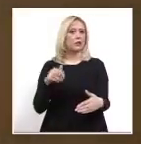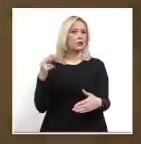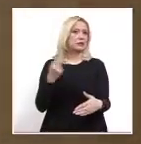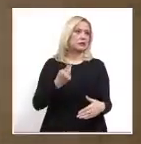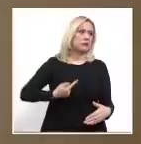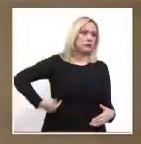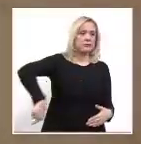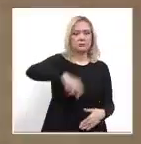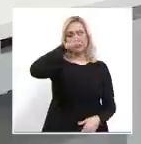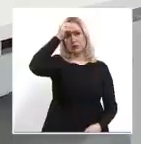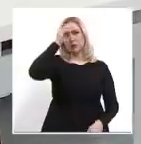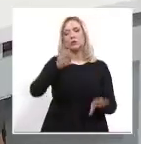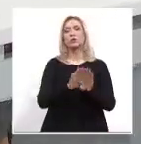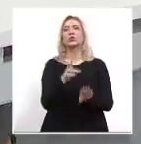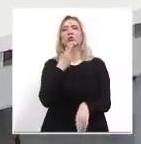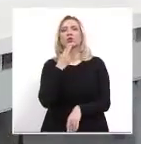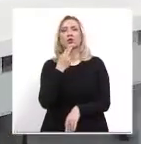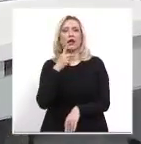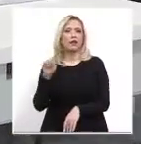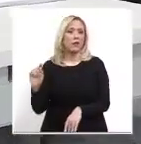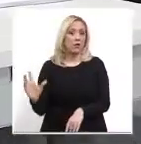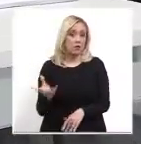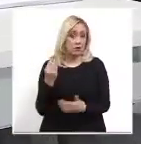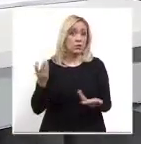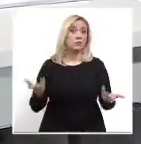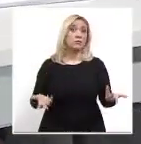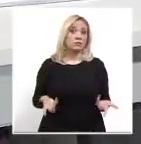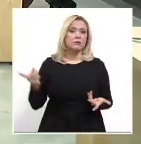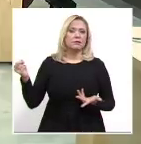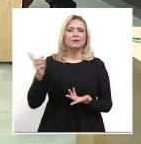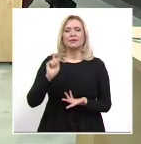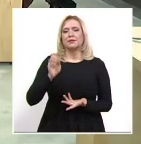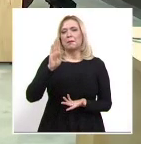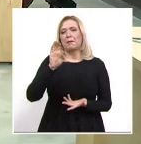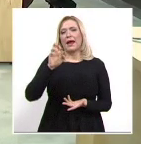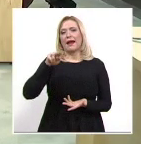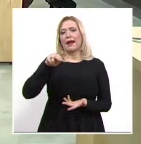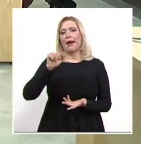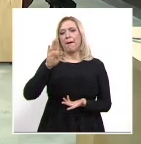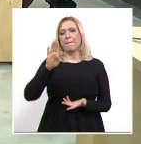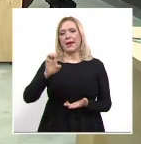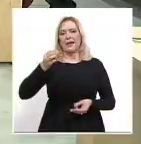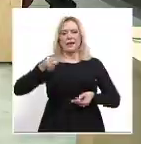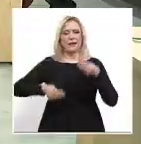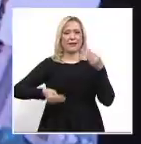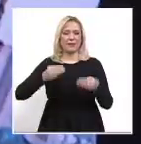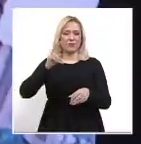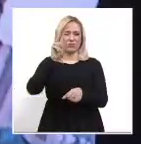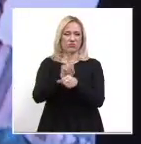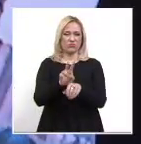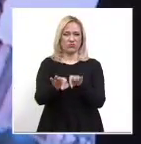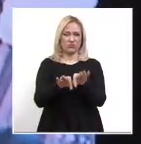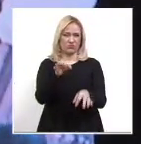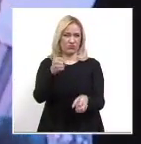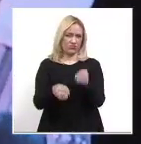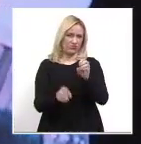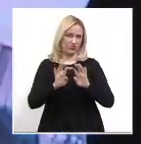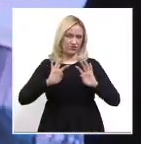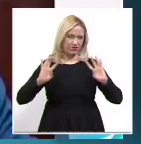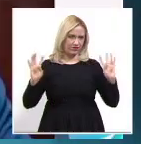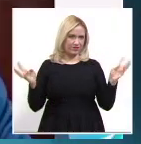tecnologías, afirmó el magistrado Alejandro Sergio González Bernabé, consejero de la Judicatura